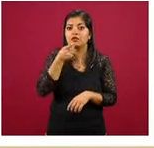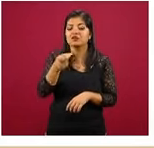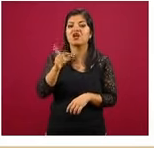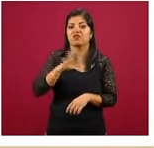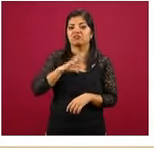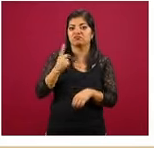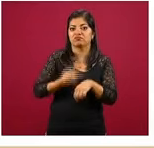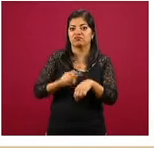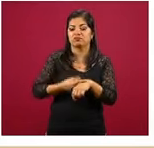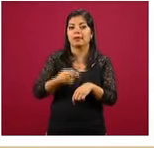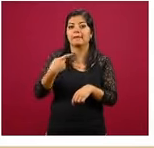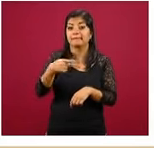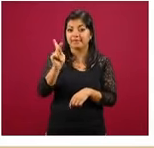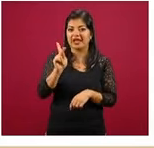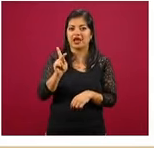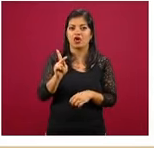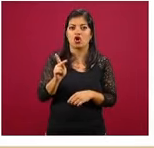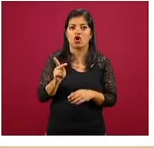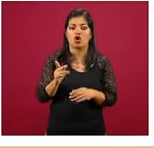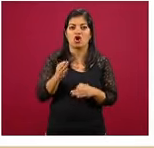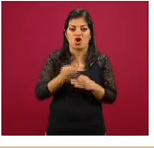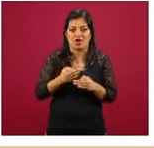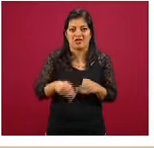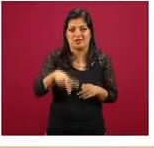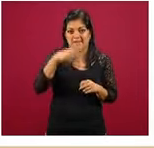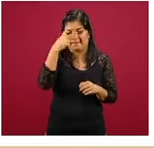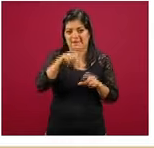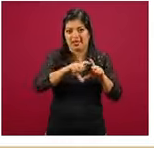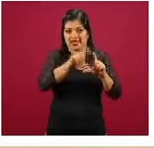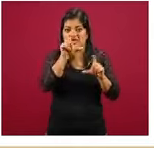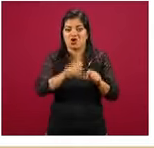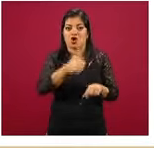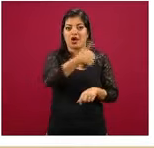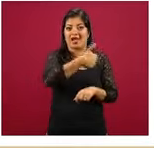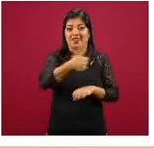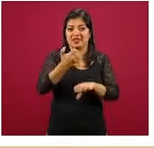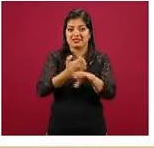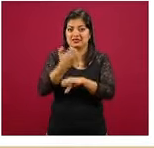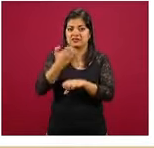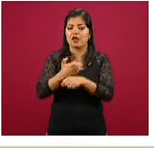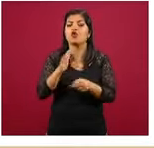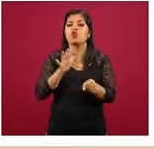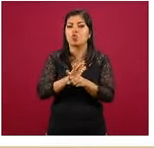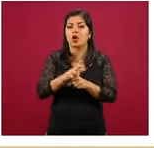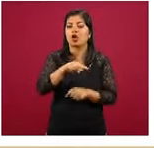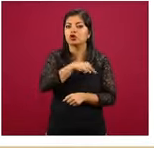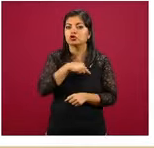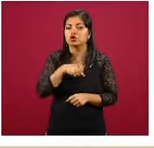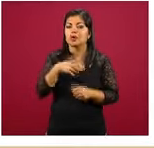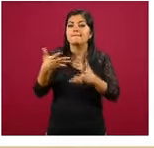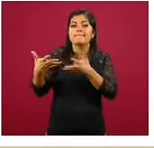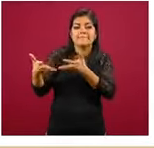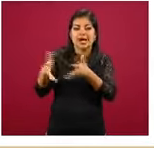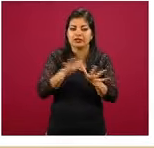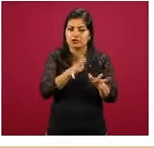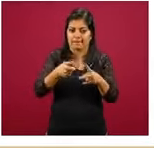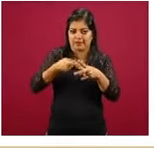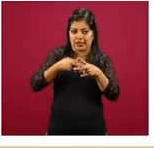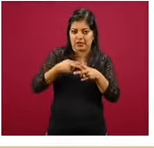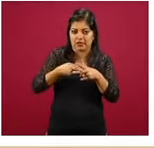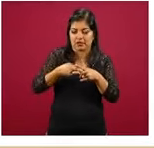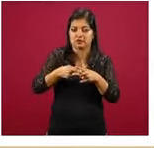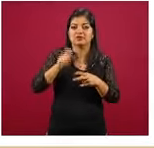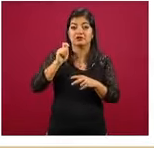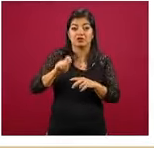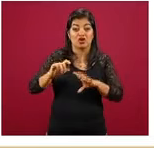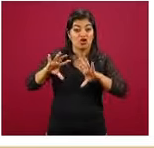a lo que está sucediendo en el país y en cada uno de los estados, lo que hacemos es estimamos los casos, es decir, tomamos todos